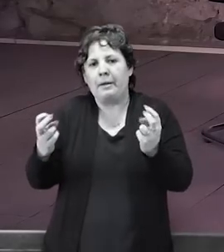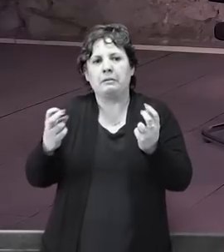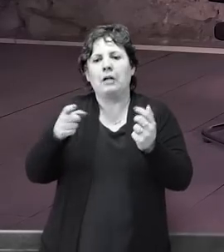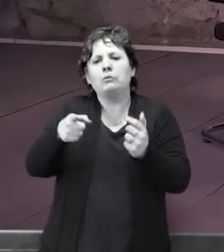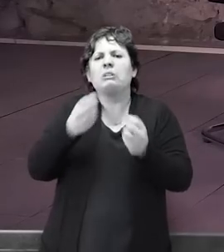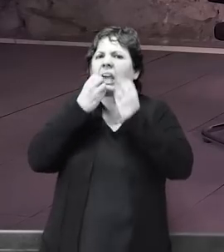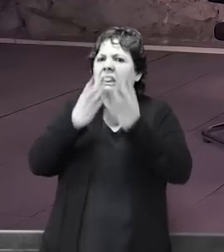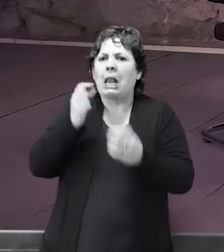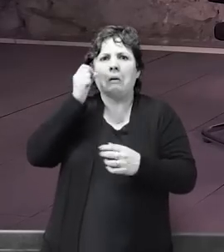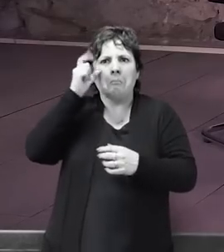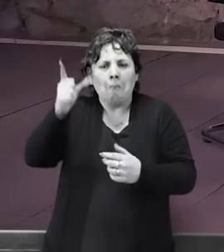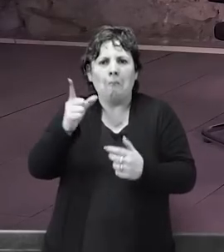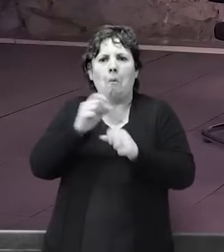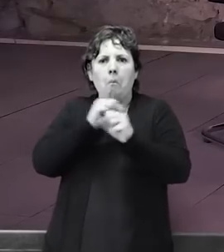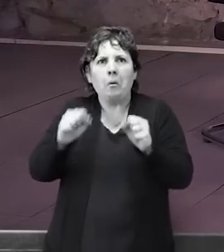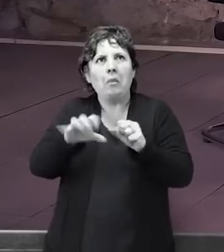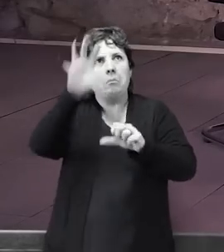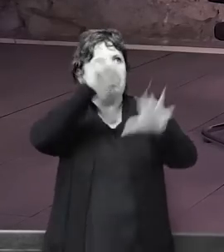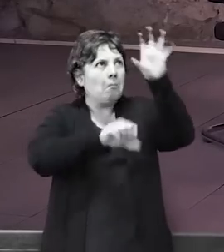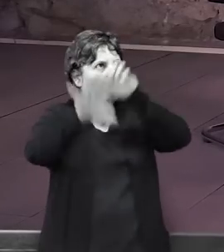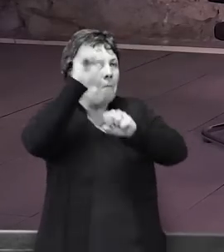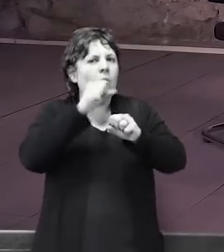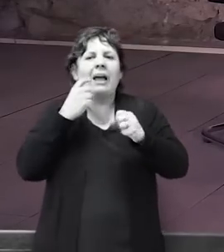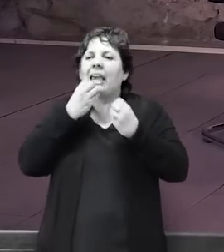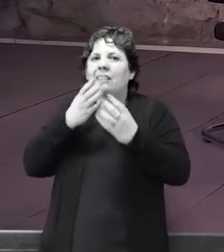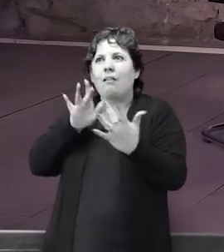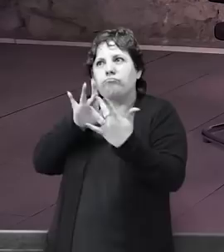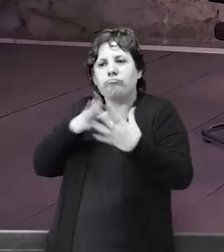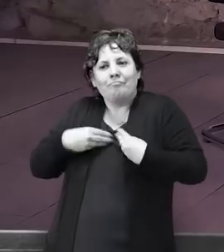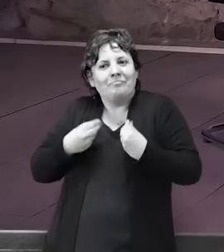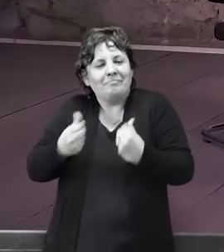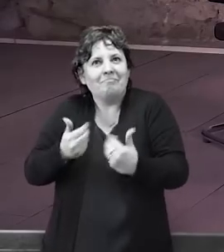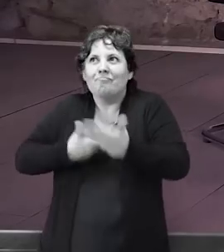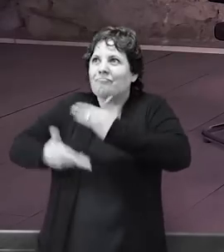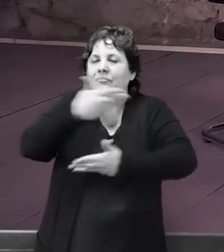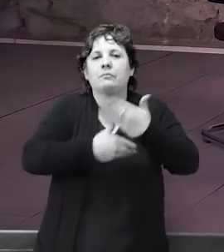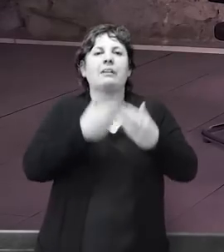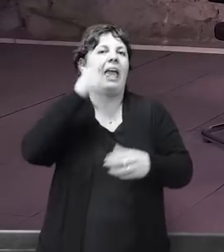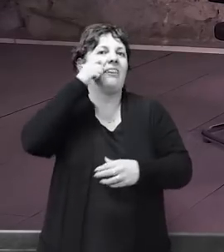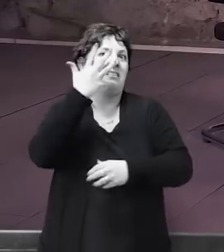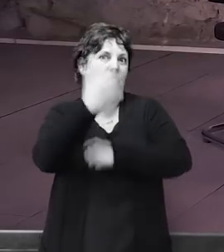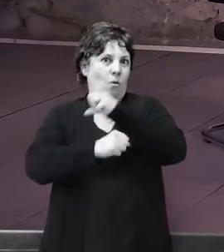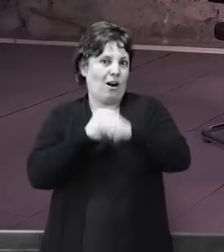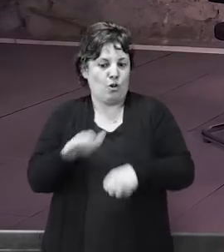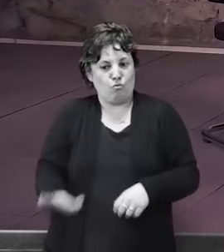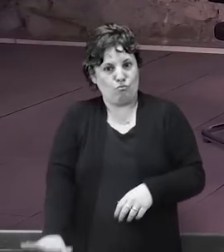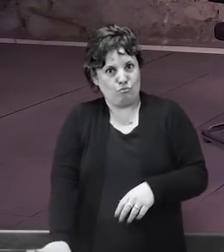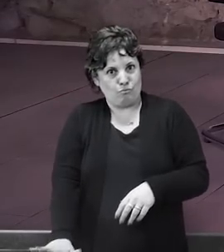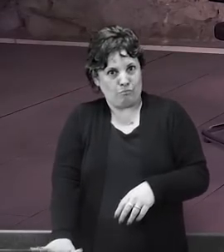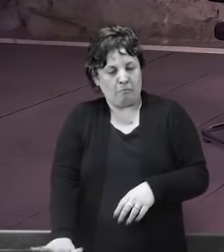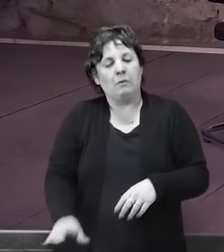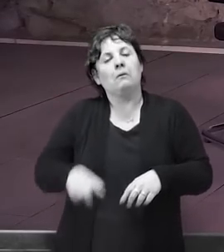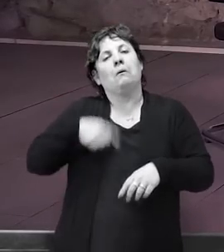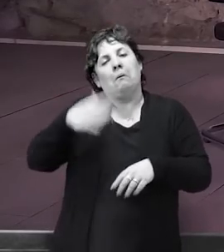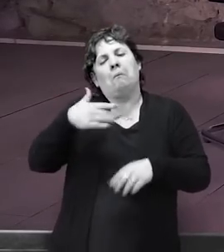los desempeños en aspectos cognitivos, socioemocionales de los niños a los 5 años. Y